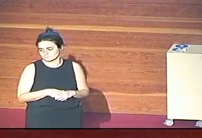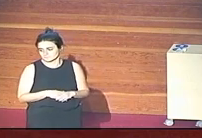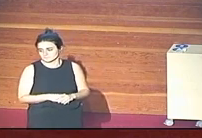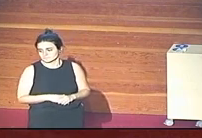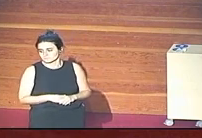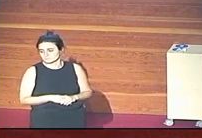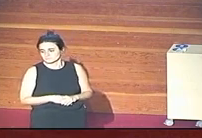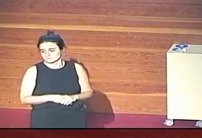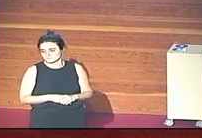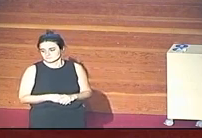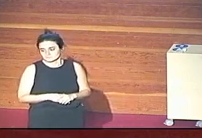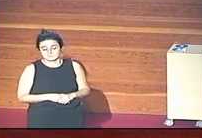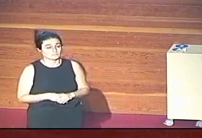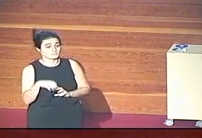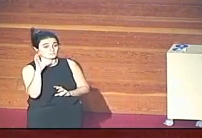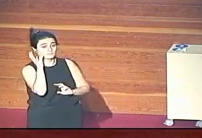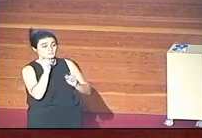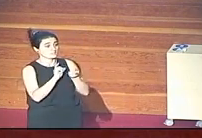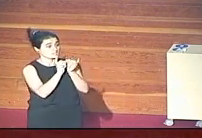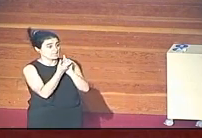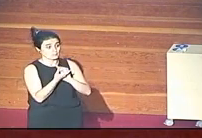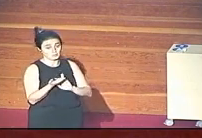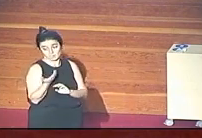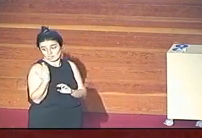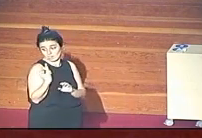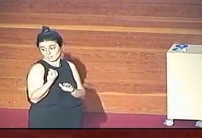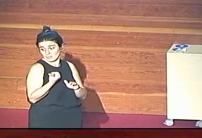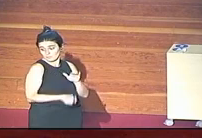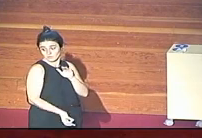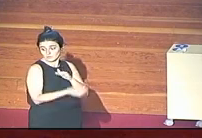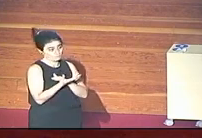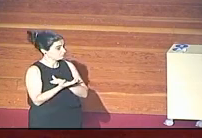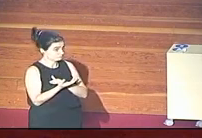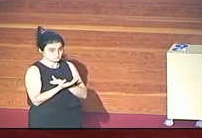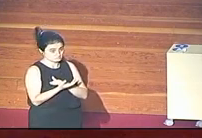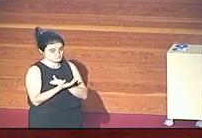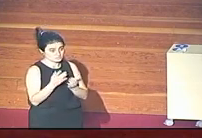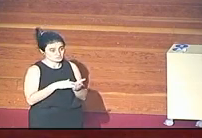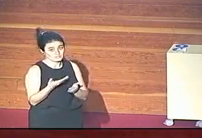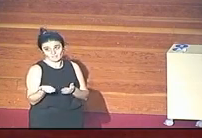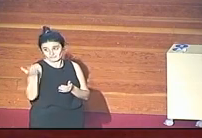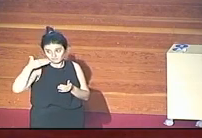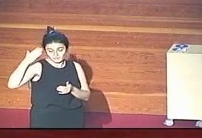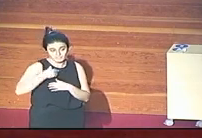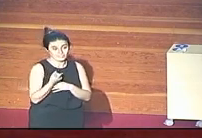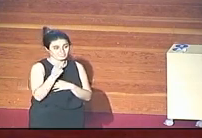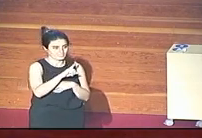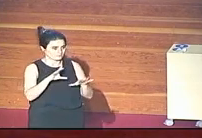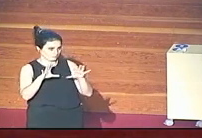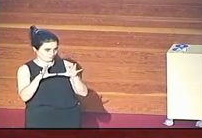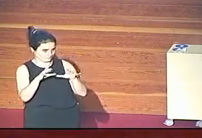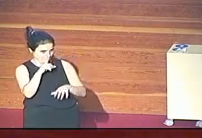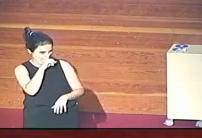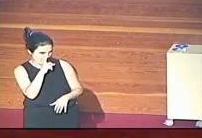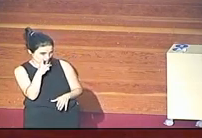bueno el cambio climático no es algo nuevo no es algo que haya aparecido este verano sino que hace 110 años en un periódico de nueva